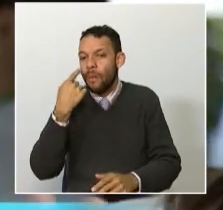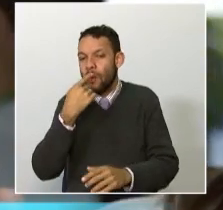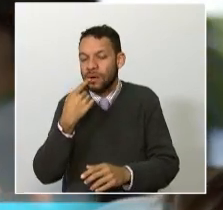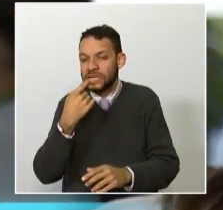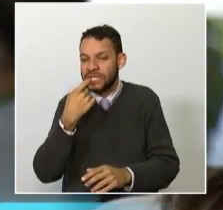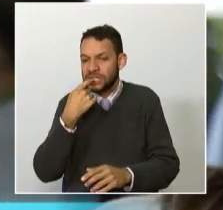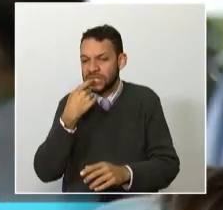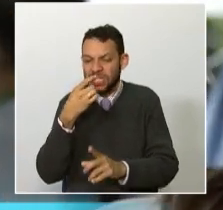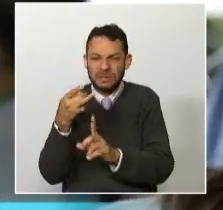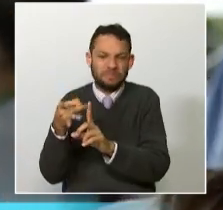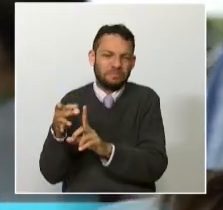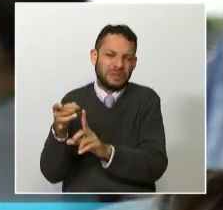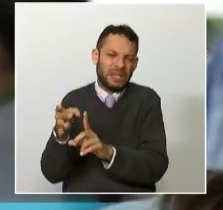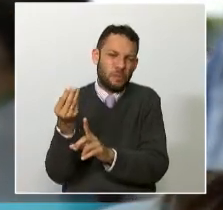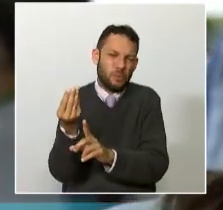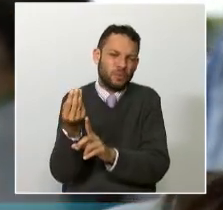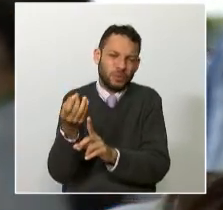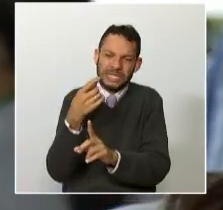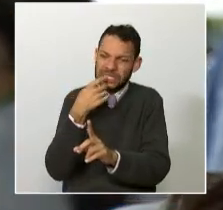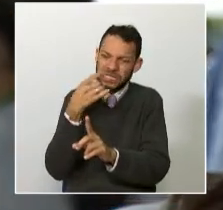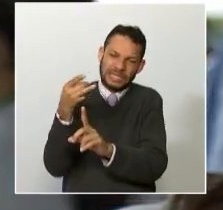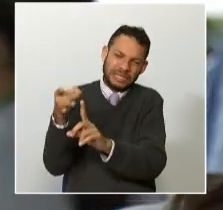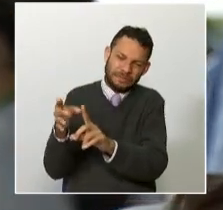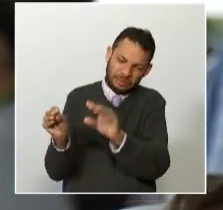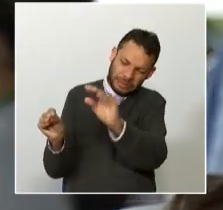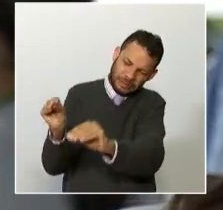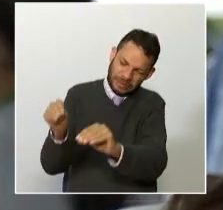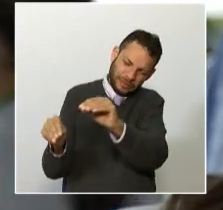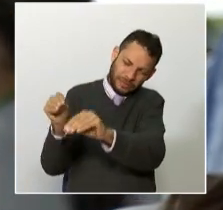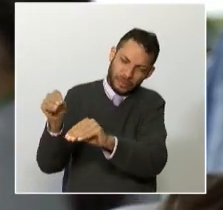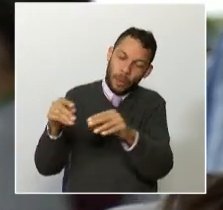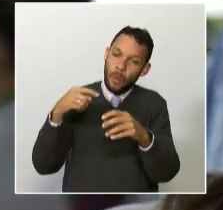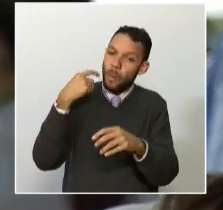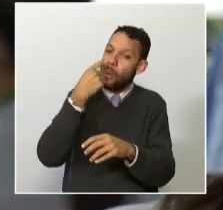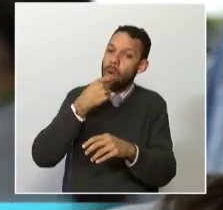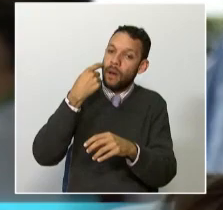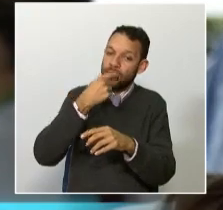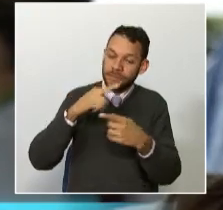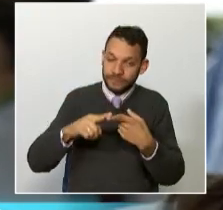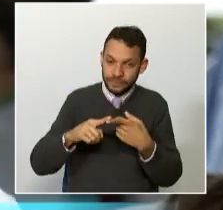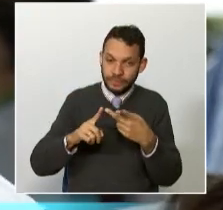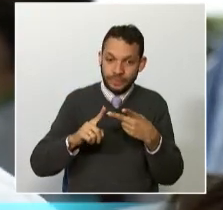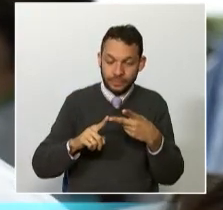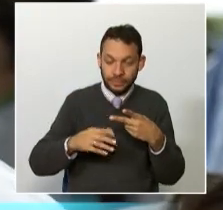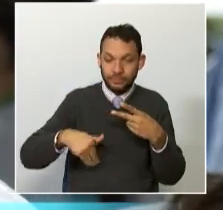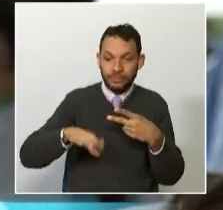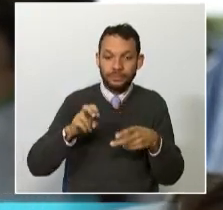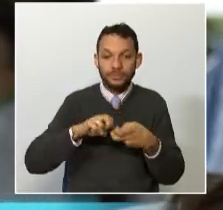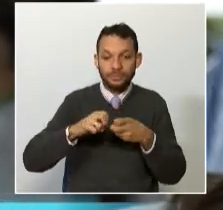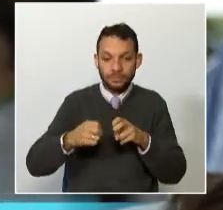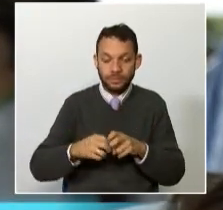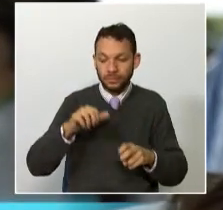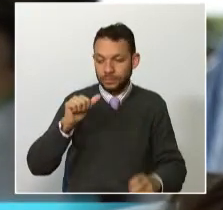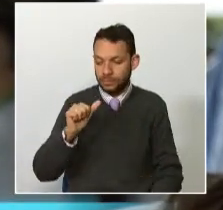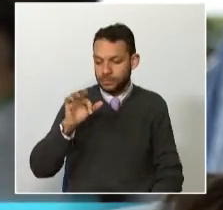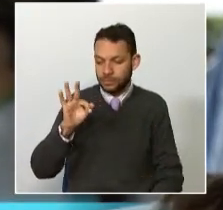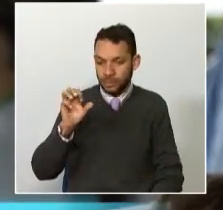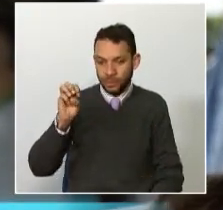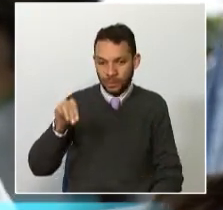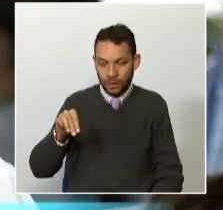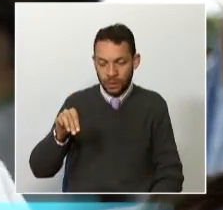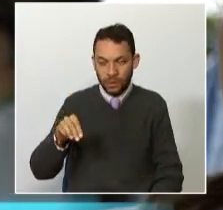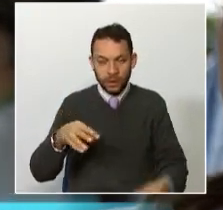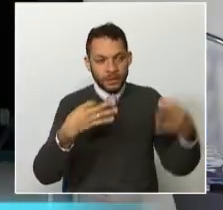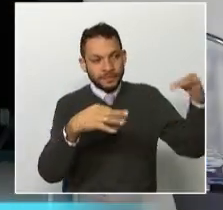de mercurio hasta donde más no le pudieron meter. Fuera de eso, tiene un problema la ATM. Julián, permítame esta radiografía,